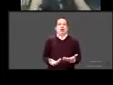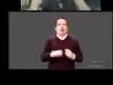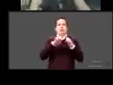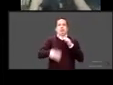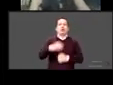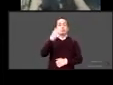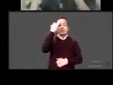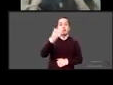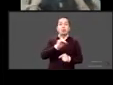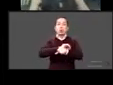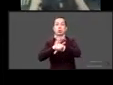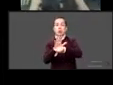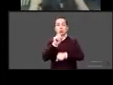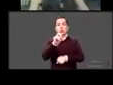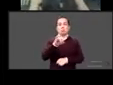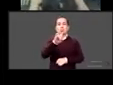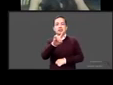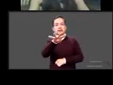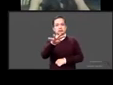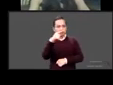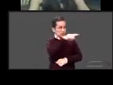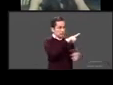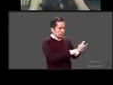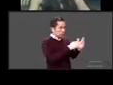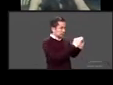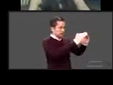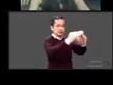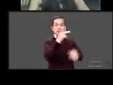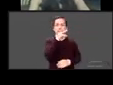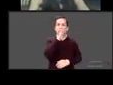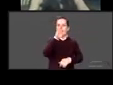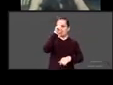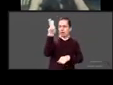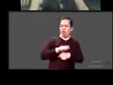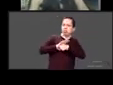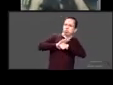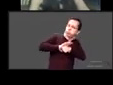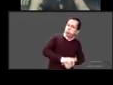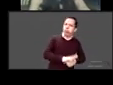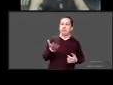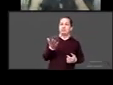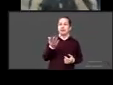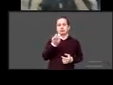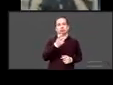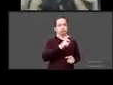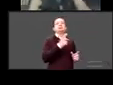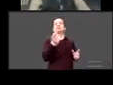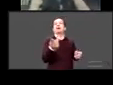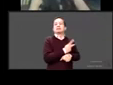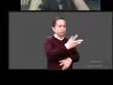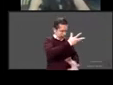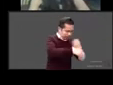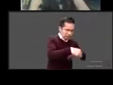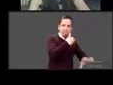sobre papás y mamás, y eso va a alterar la forma en que nos relacionamos con niñas y niños, pero necesitamos acercarles las herramientas. La